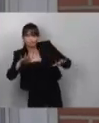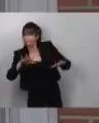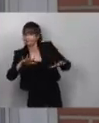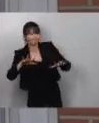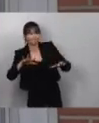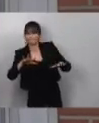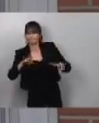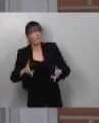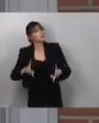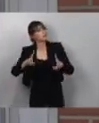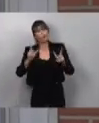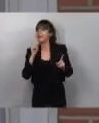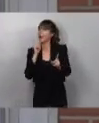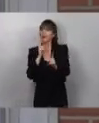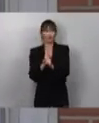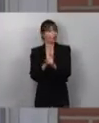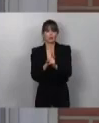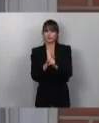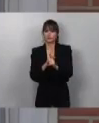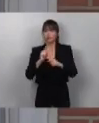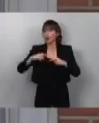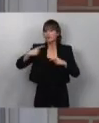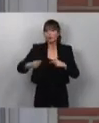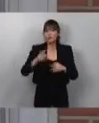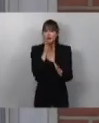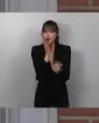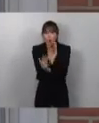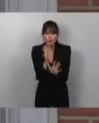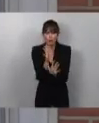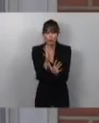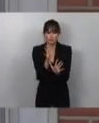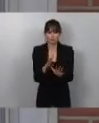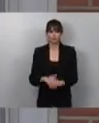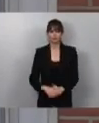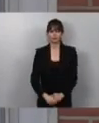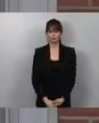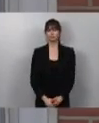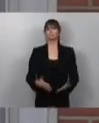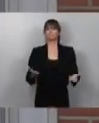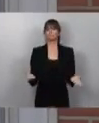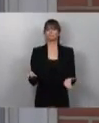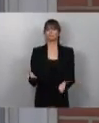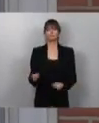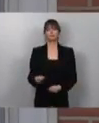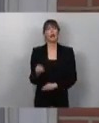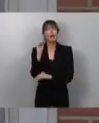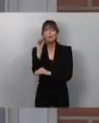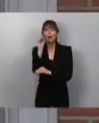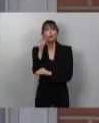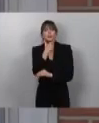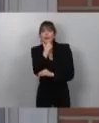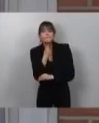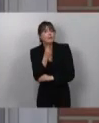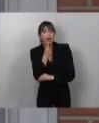para volver a ganar un poco más de confianza y mantenerse en el poder frases que decía en su comparecencia por ejemplo no el problema es confundir